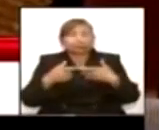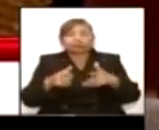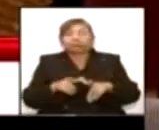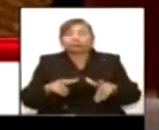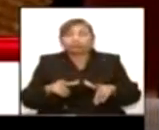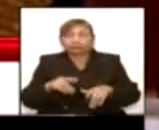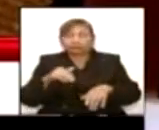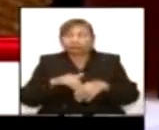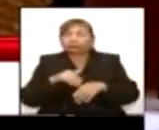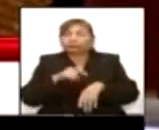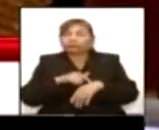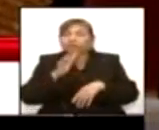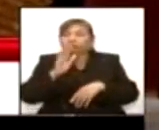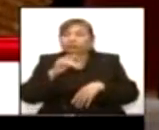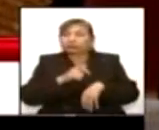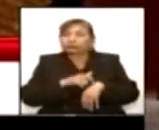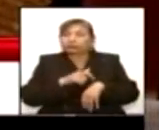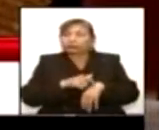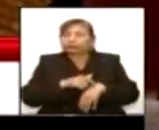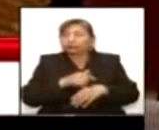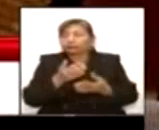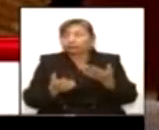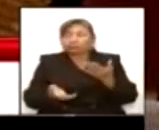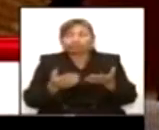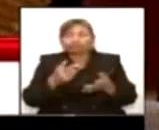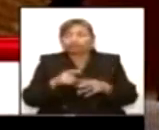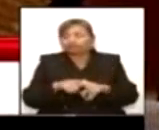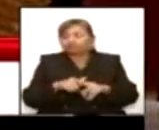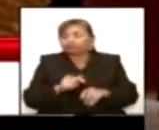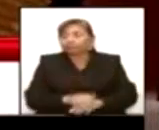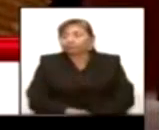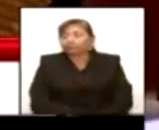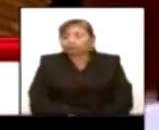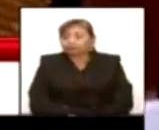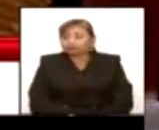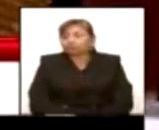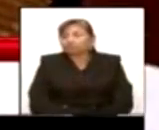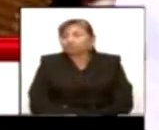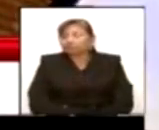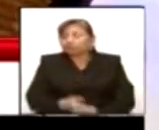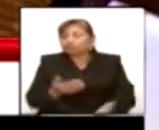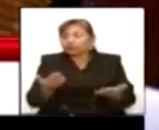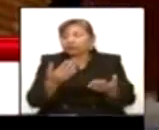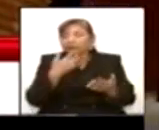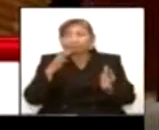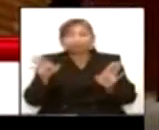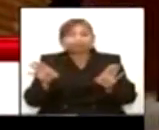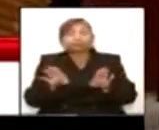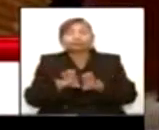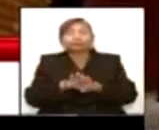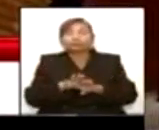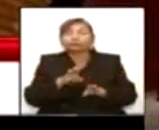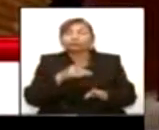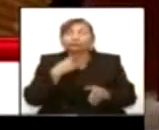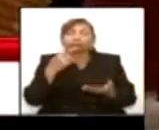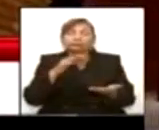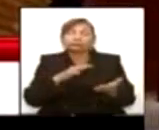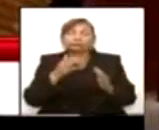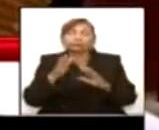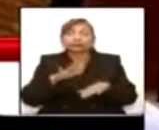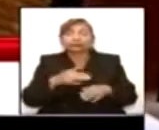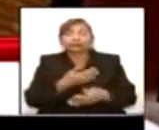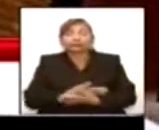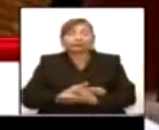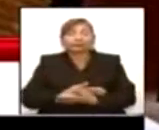espacio, en su momento y que está pendiente. Y solamente cerrar con esto, la muerte del